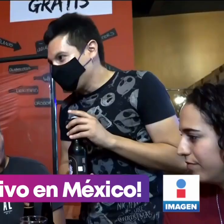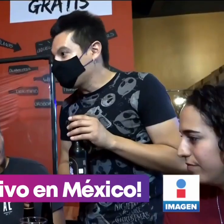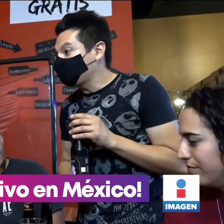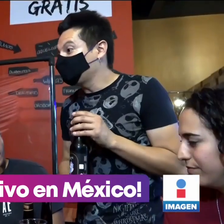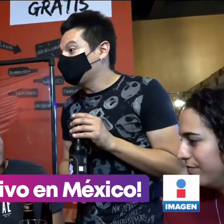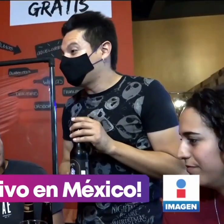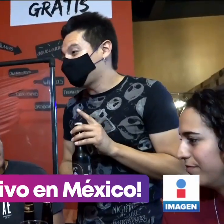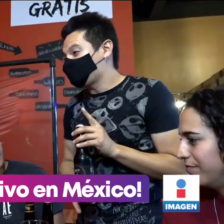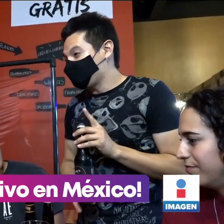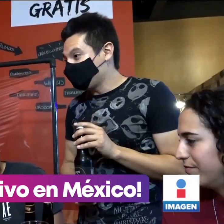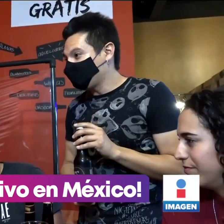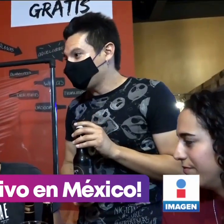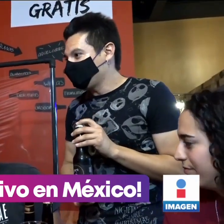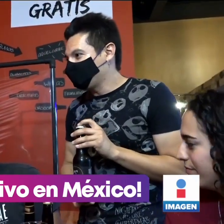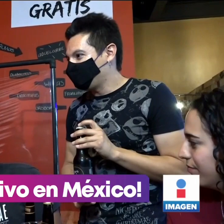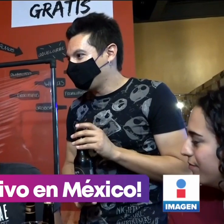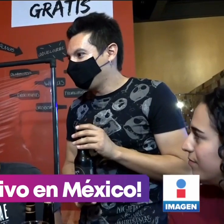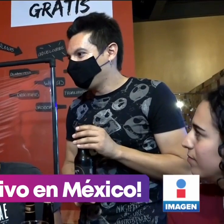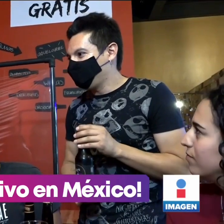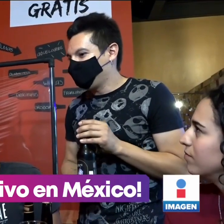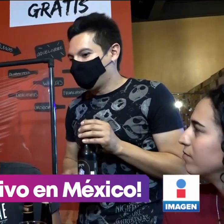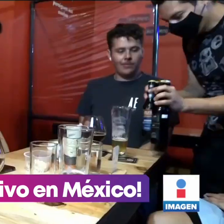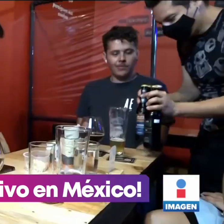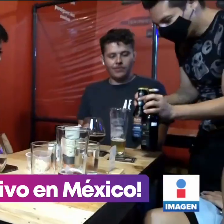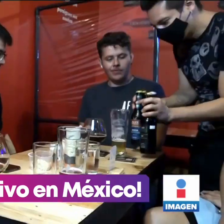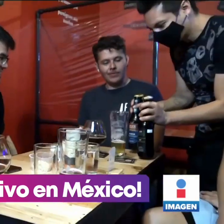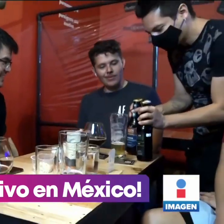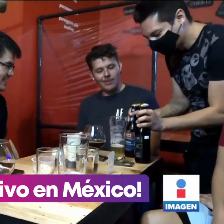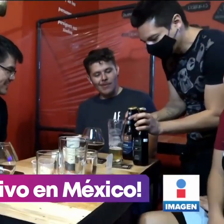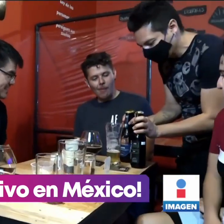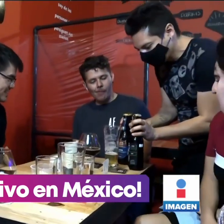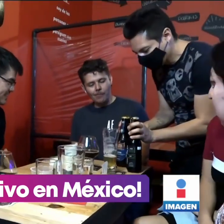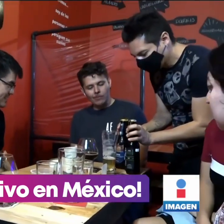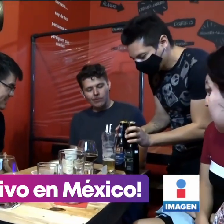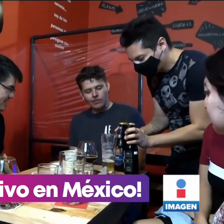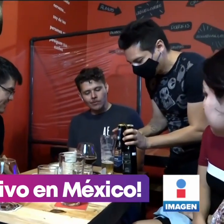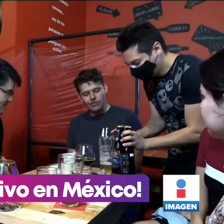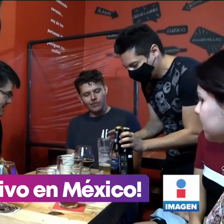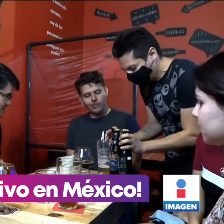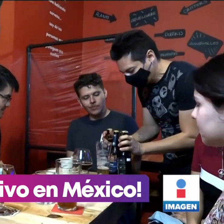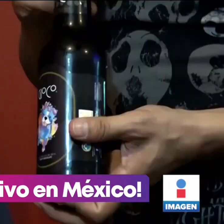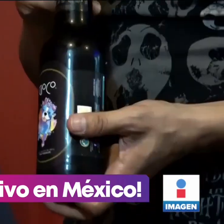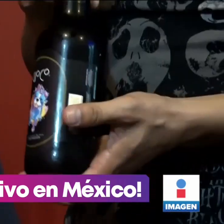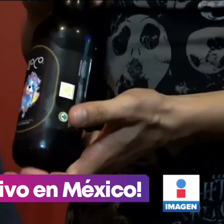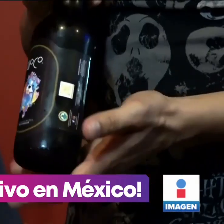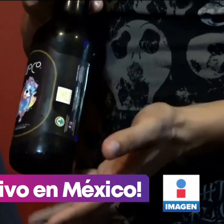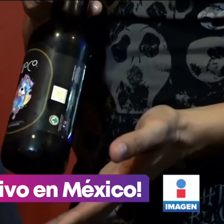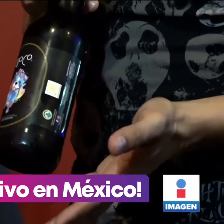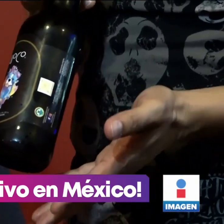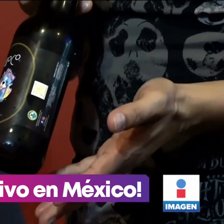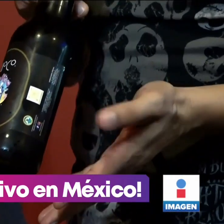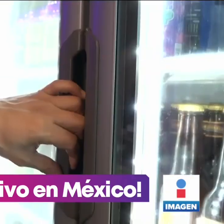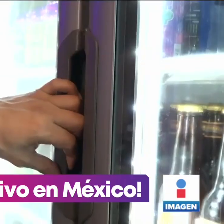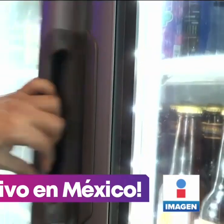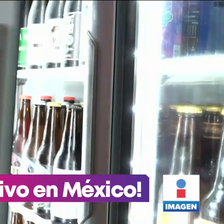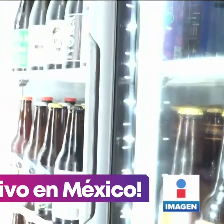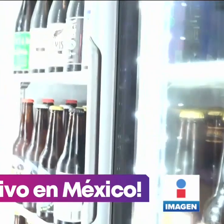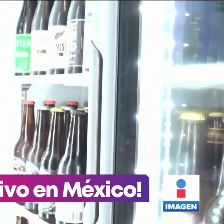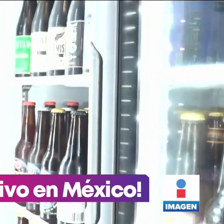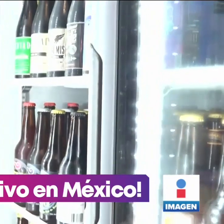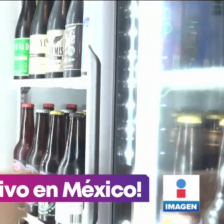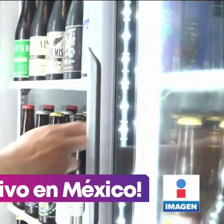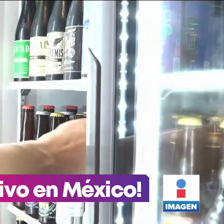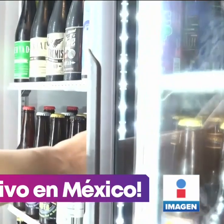el pésimo tiempo y buena cara ellos aprovecharon la pandemia para aprender y para emprender su